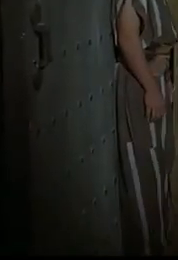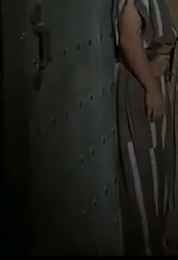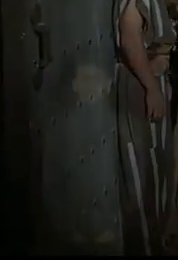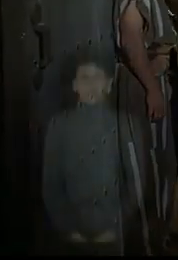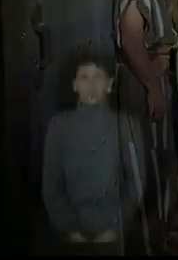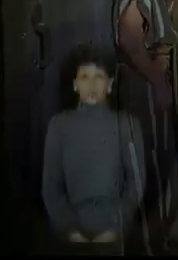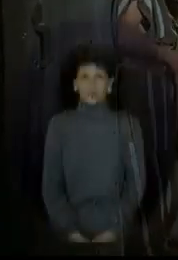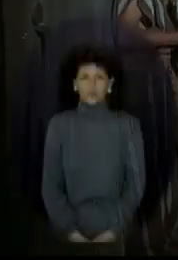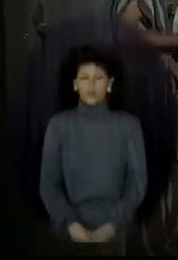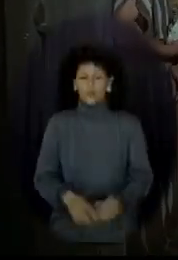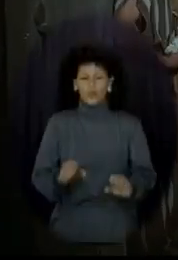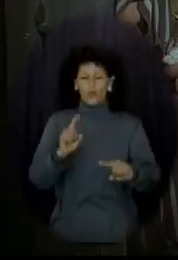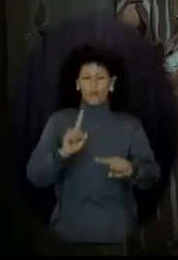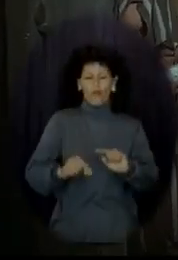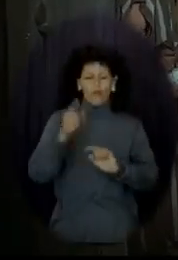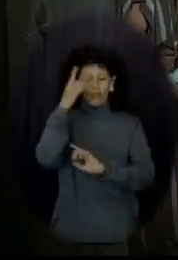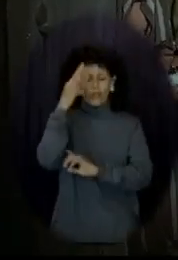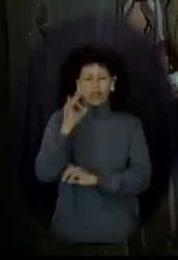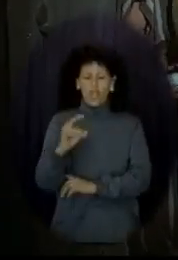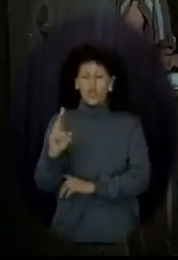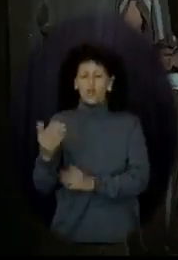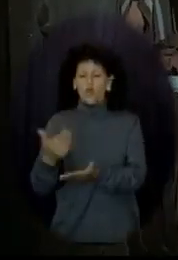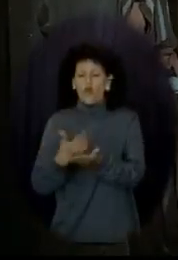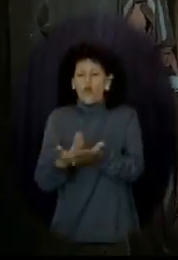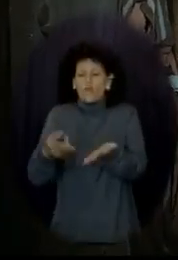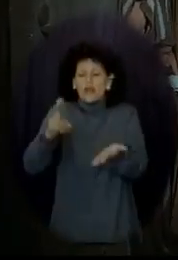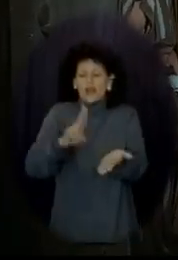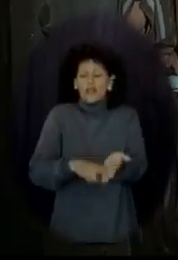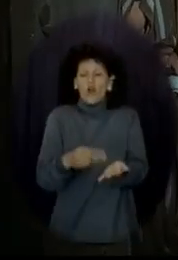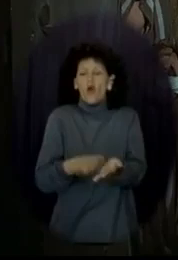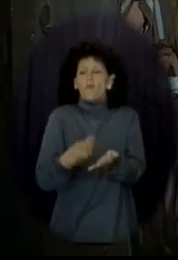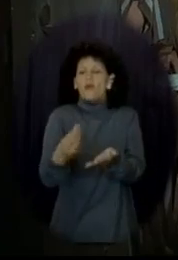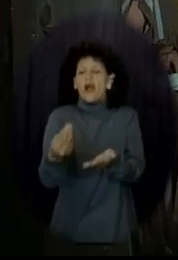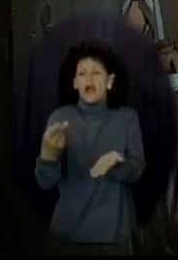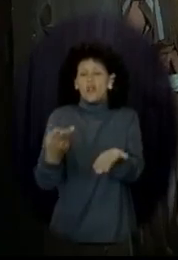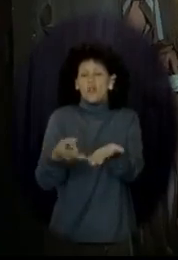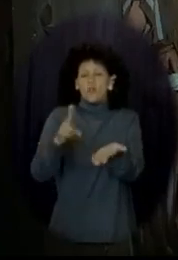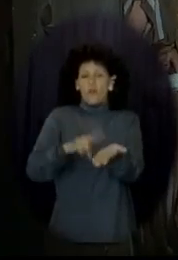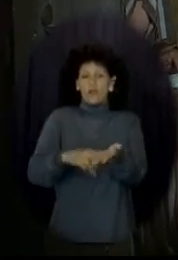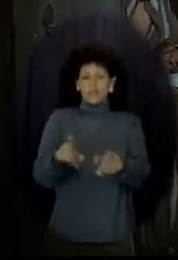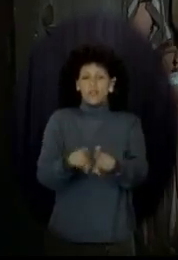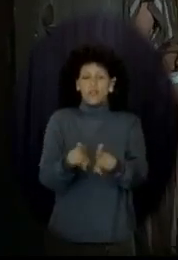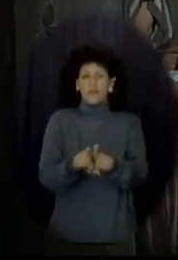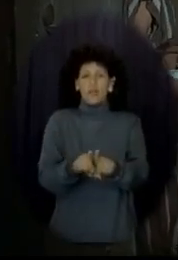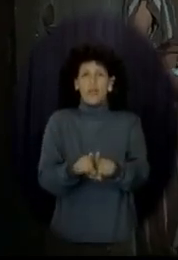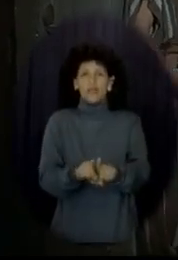¡No puedo creerlo! ¡Un cobrador pagando sus impuestos!